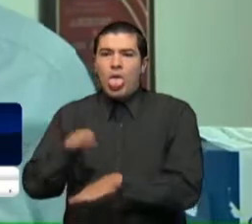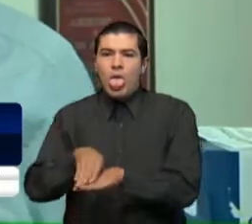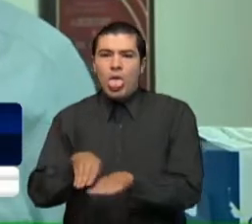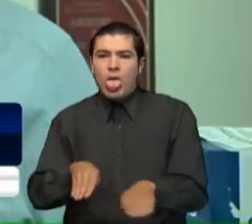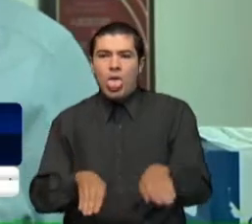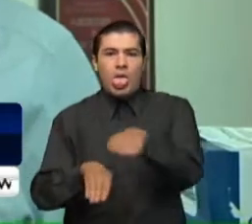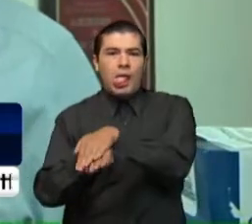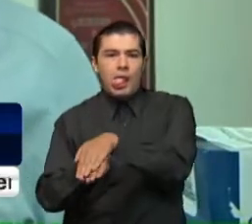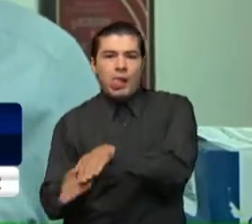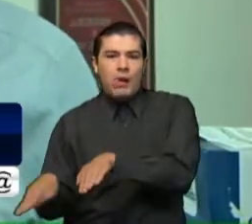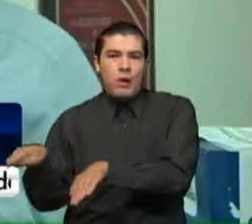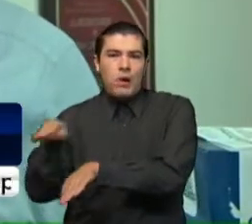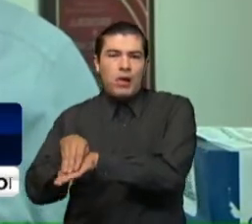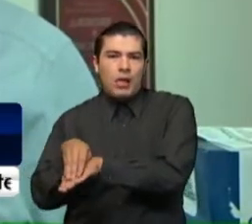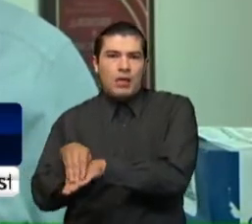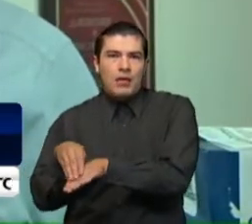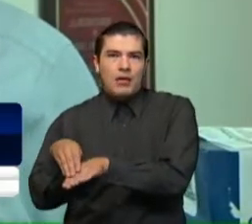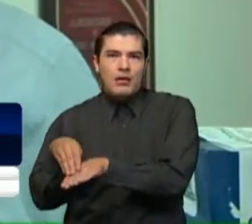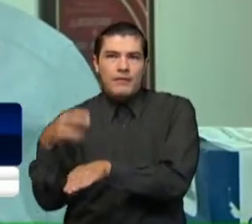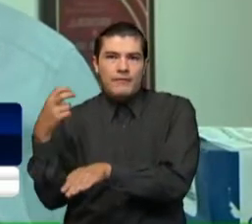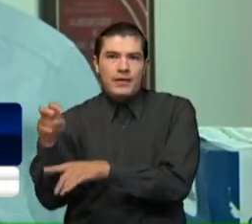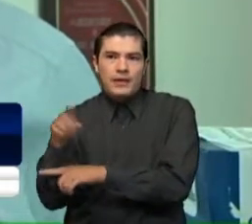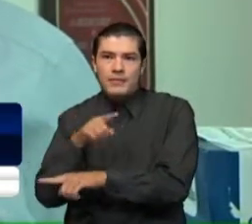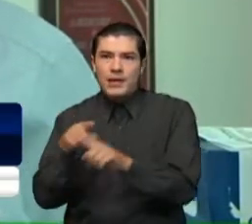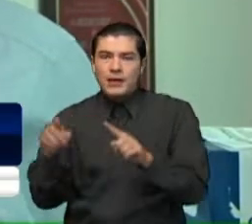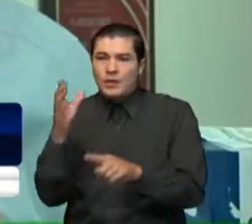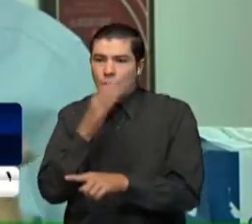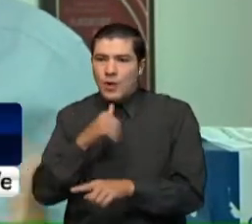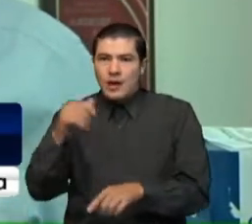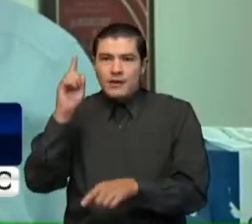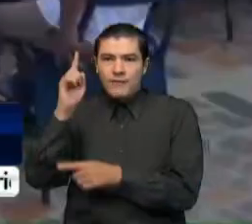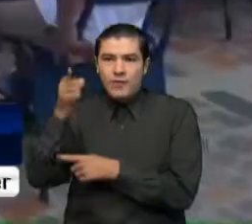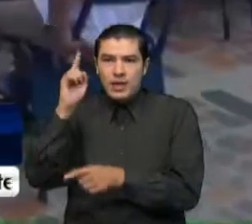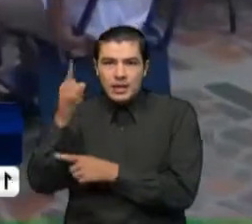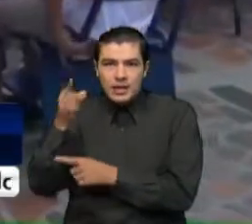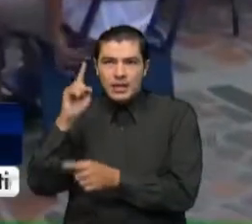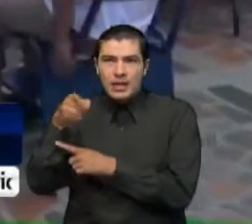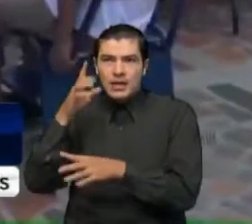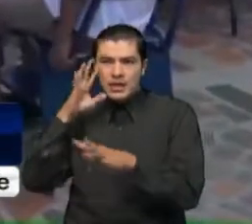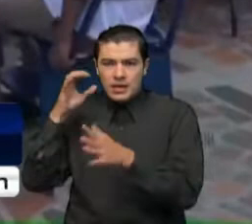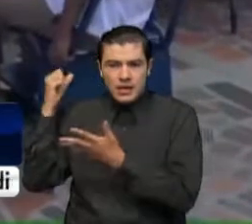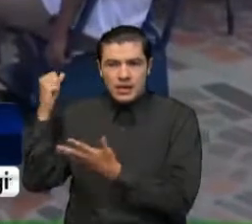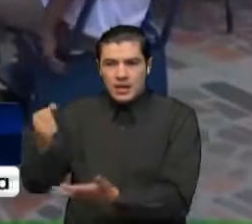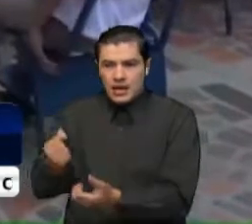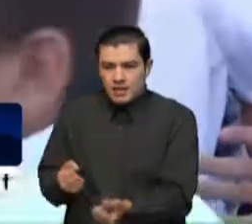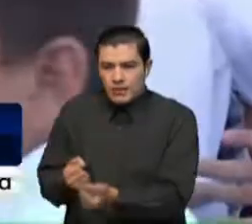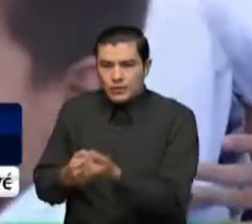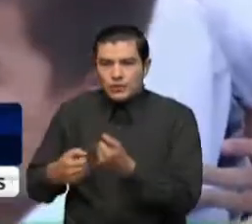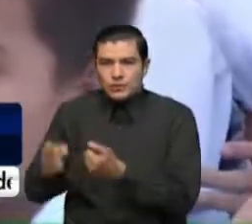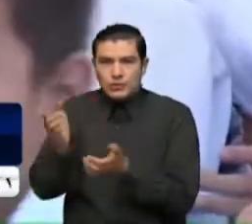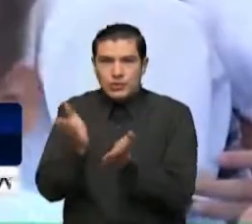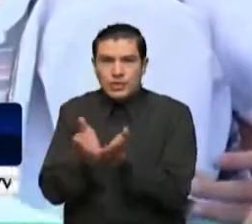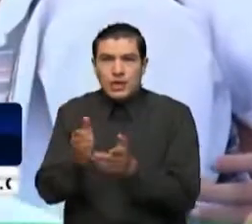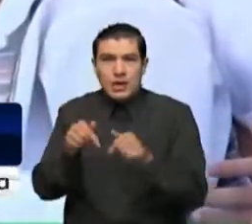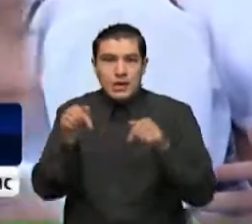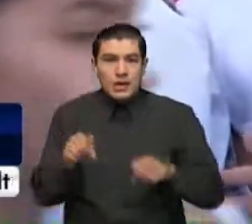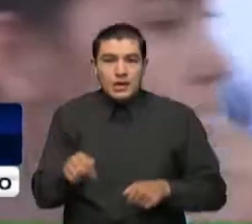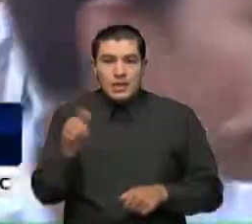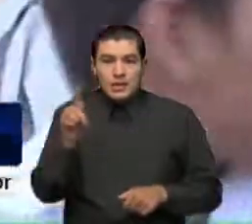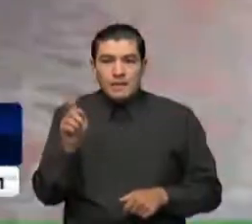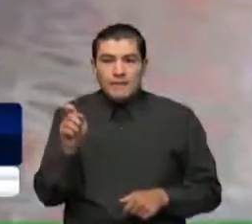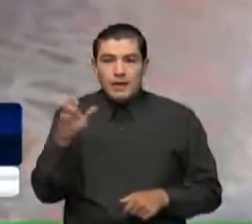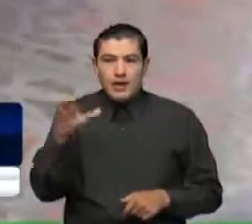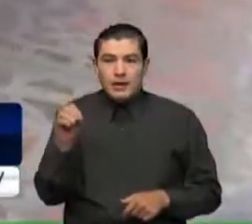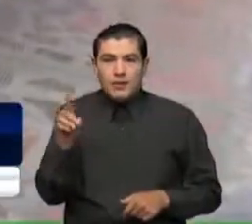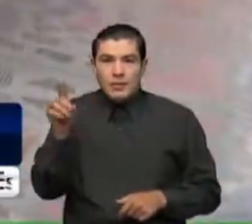huecos fiscales sin que haya una política estructural de la financiación de la educación se codea pactado